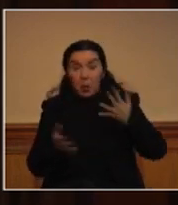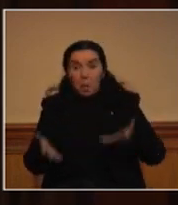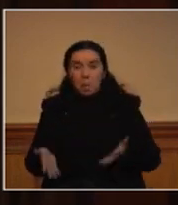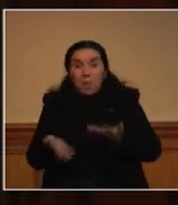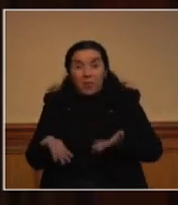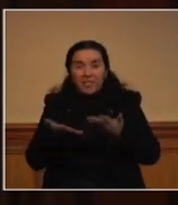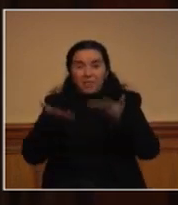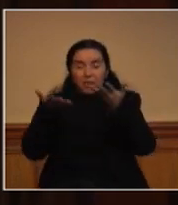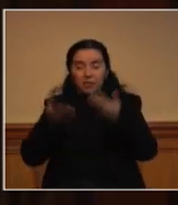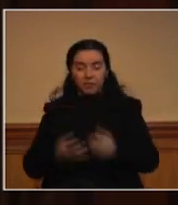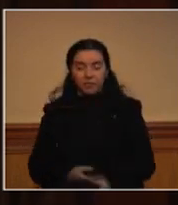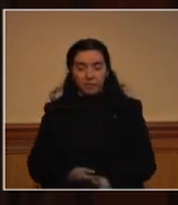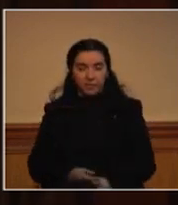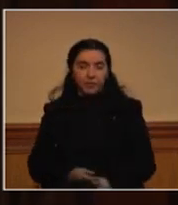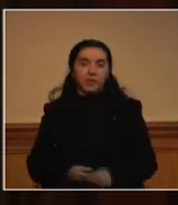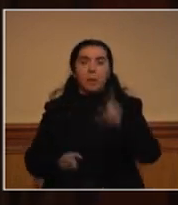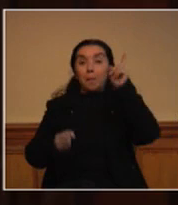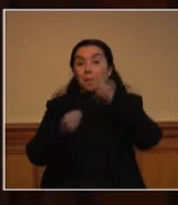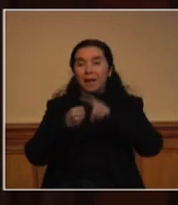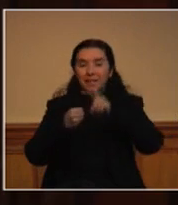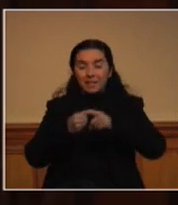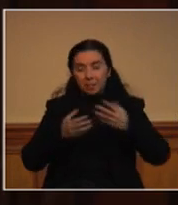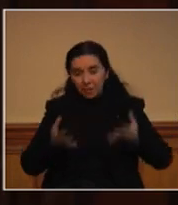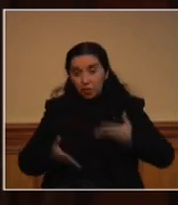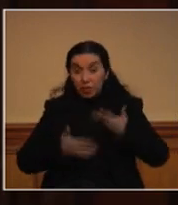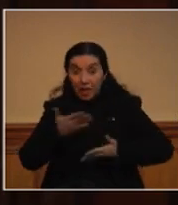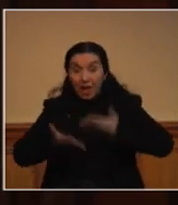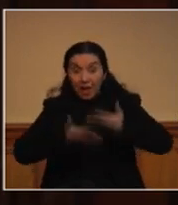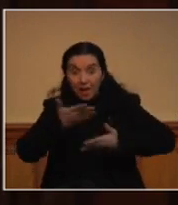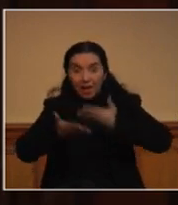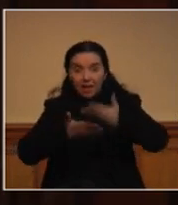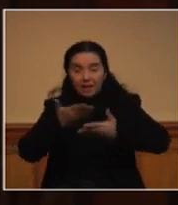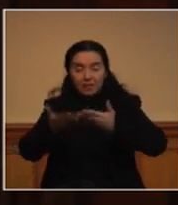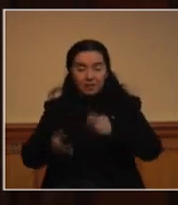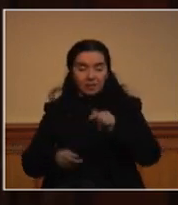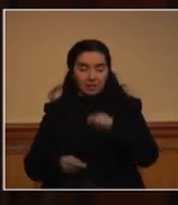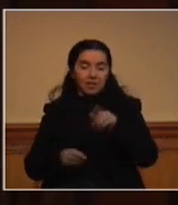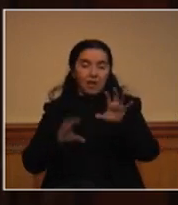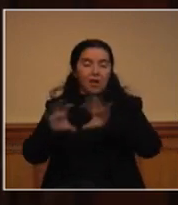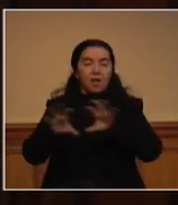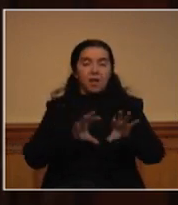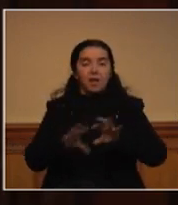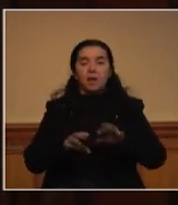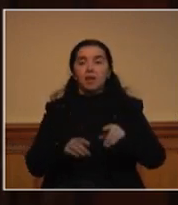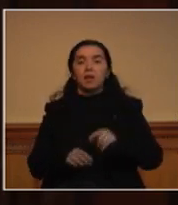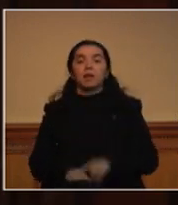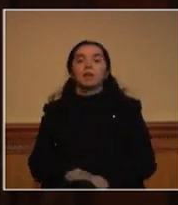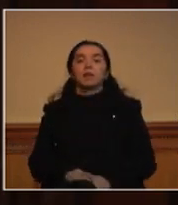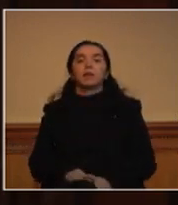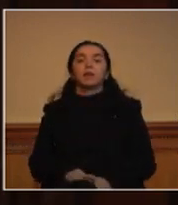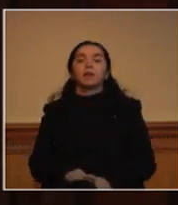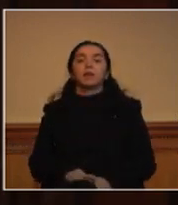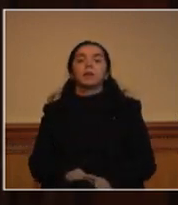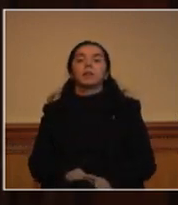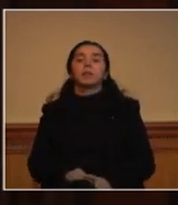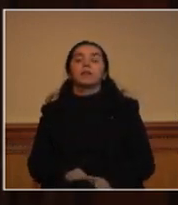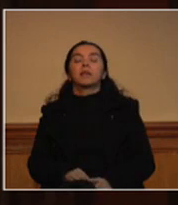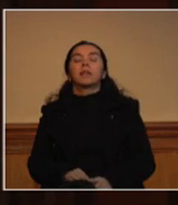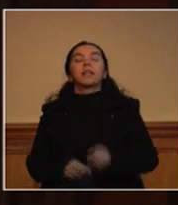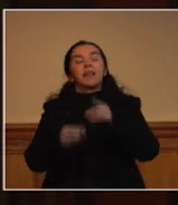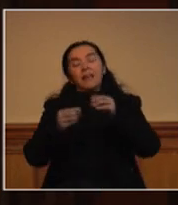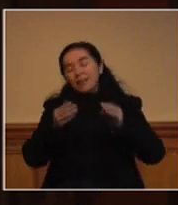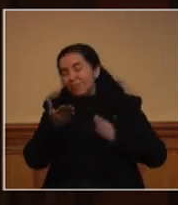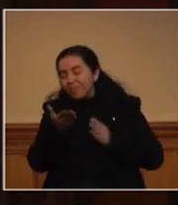motivadores. La participación activa en estas actividades es un catalizador emergente para